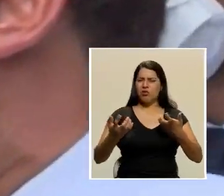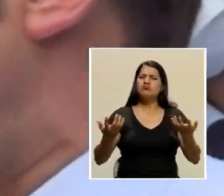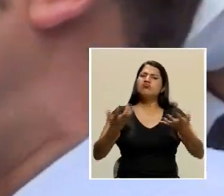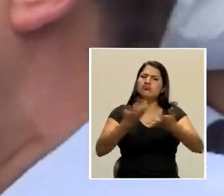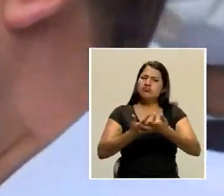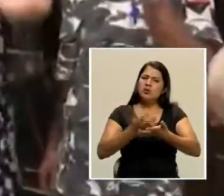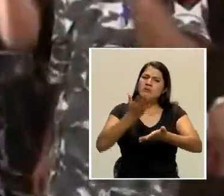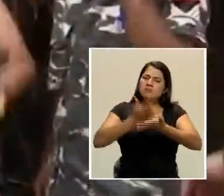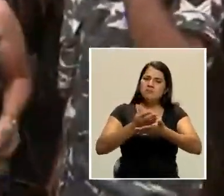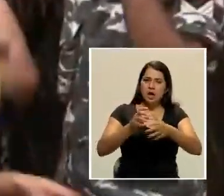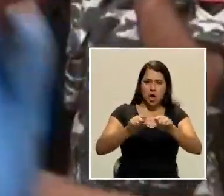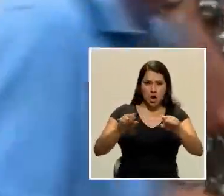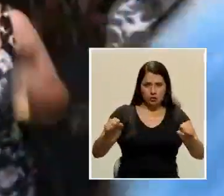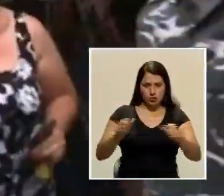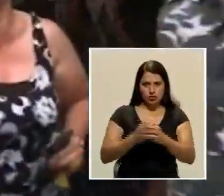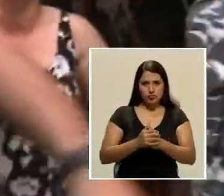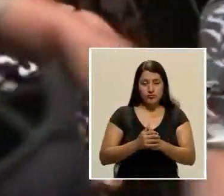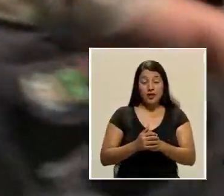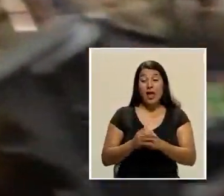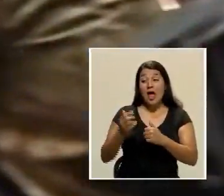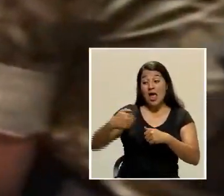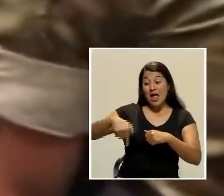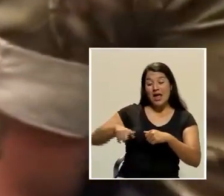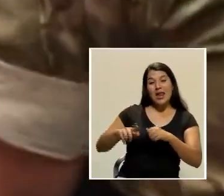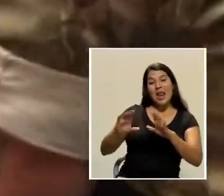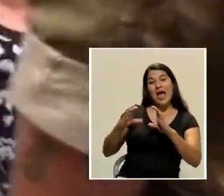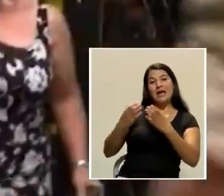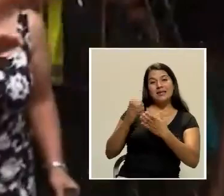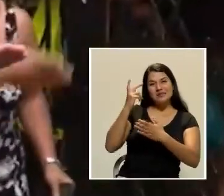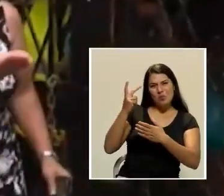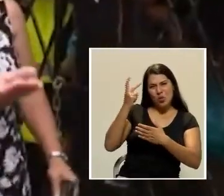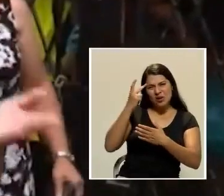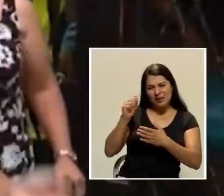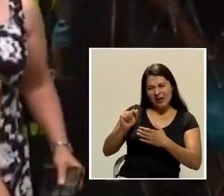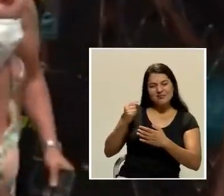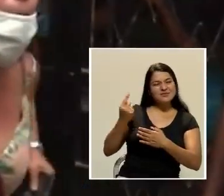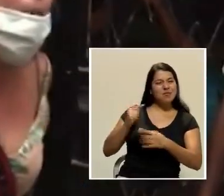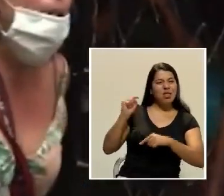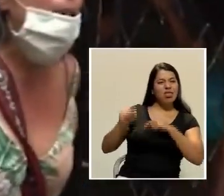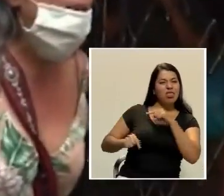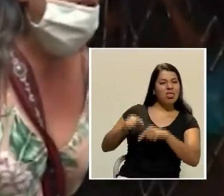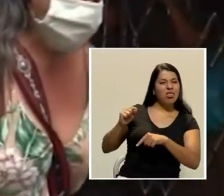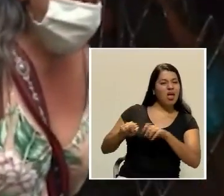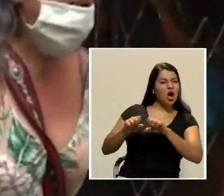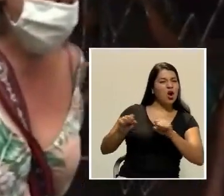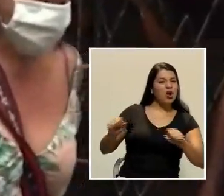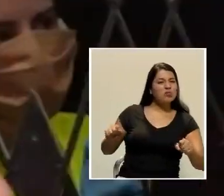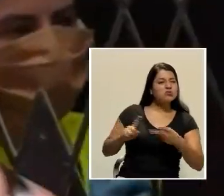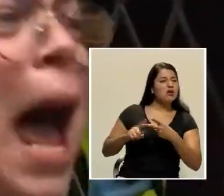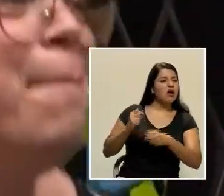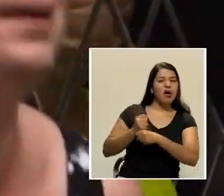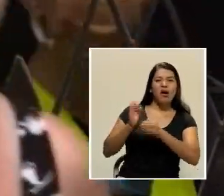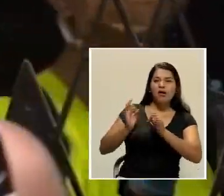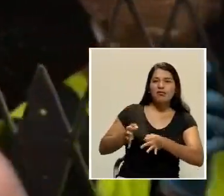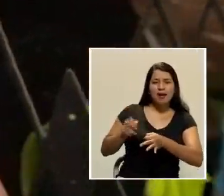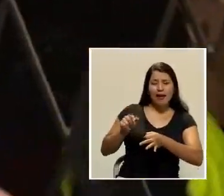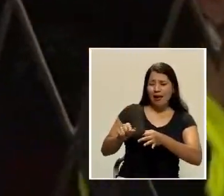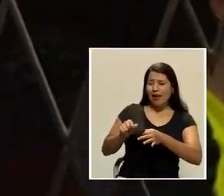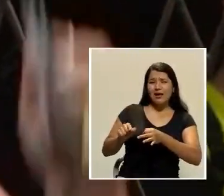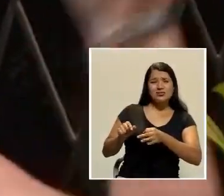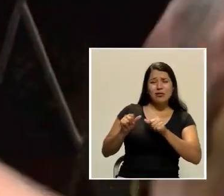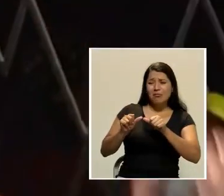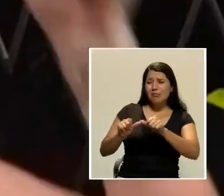presidente francés les respondió que iba a proponer un nuevo pacto político y a los principales responsables libaneses cambiar el sistema,